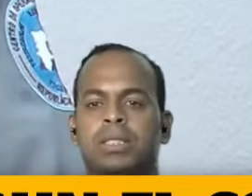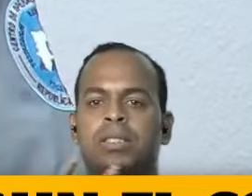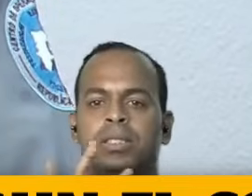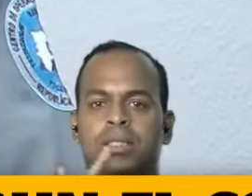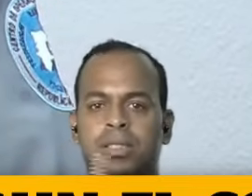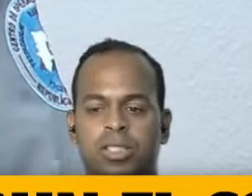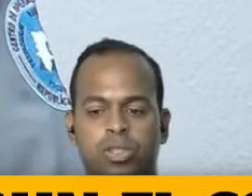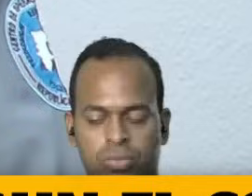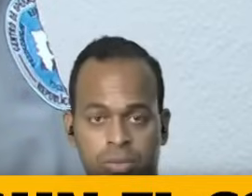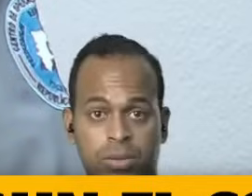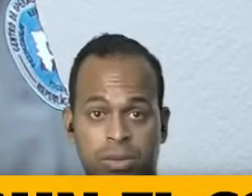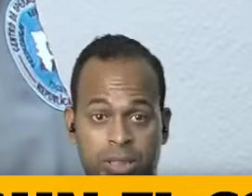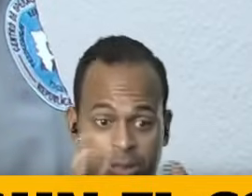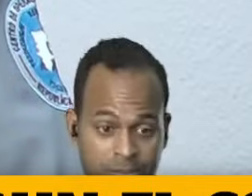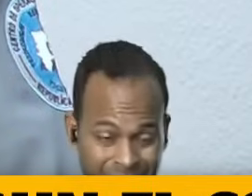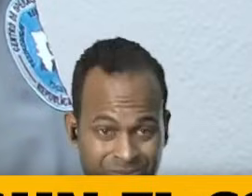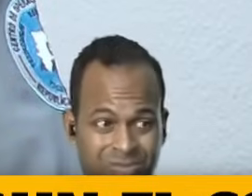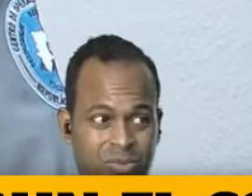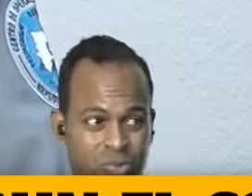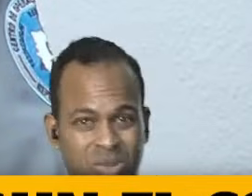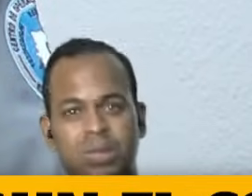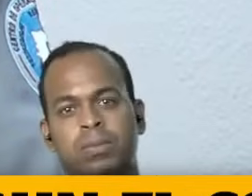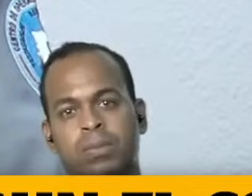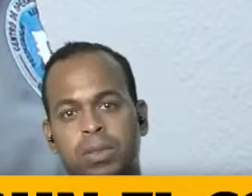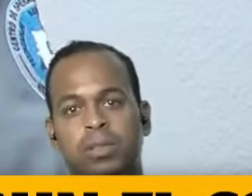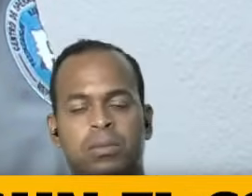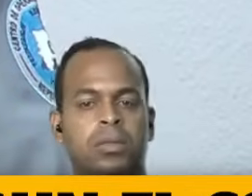destruida, 22. Personas movilizadas, área segura,